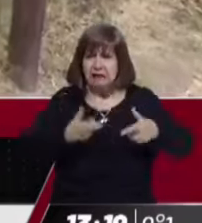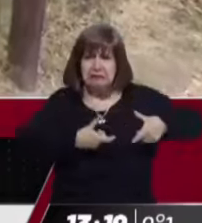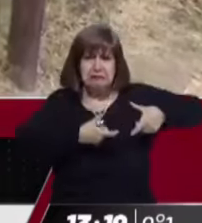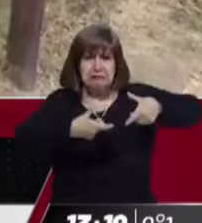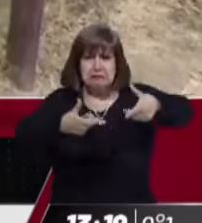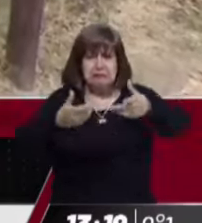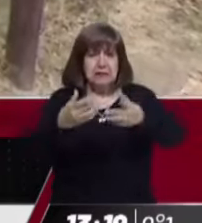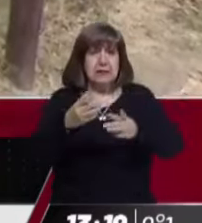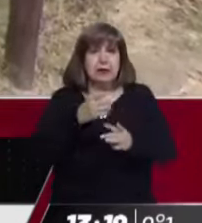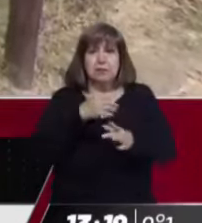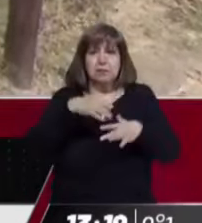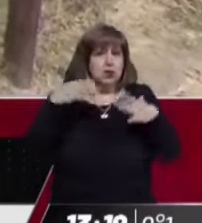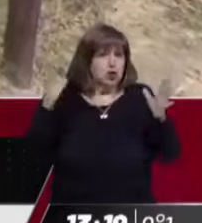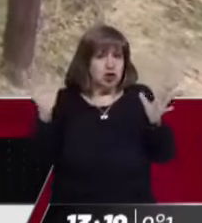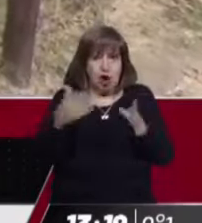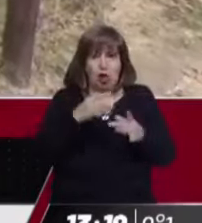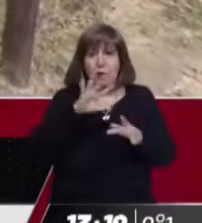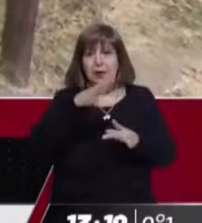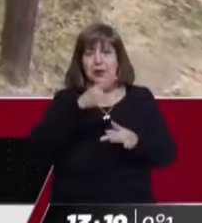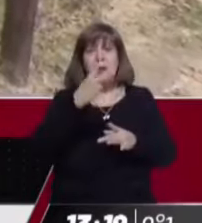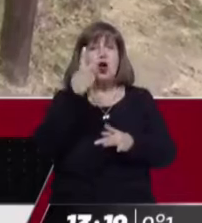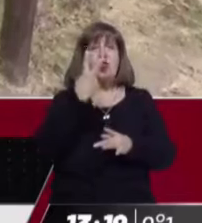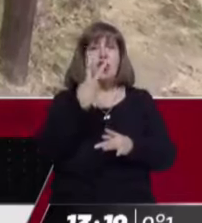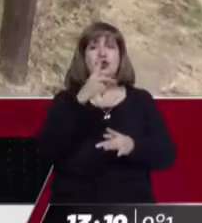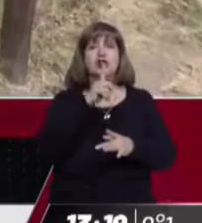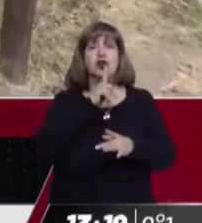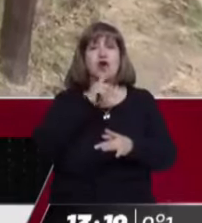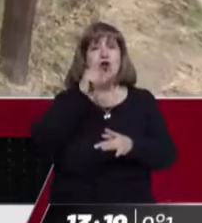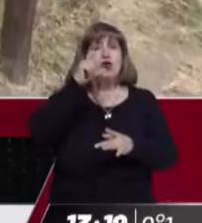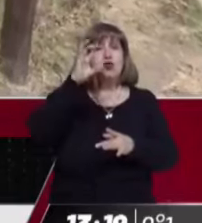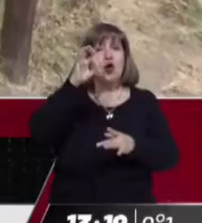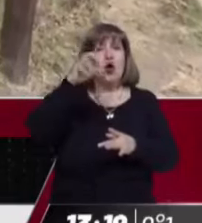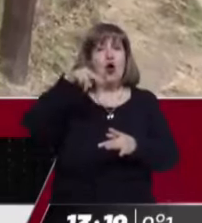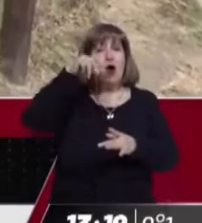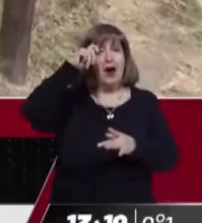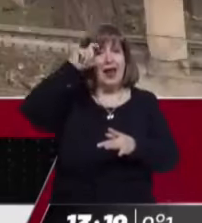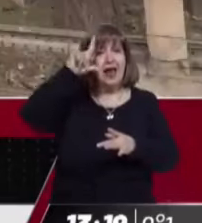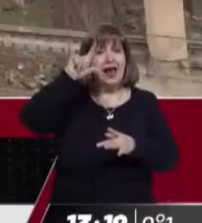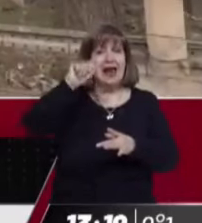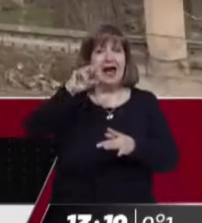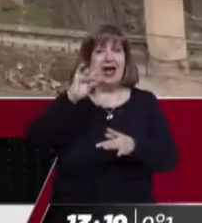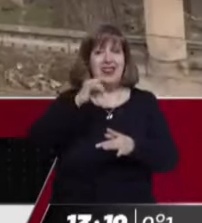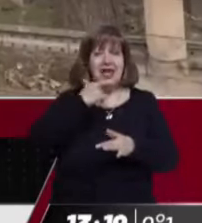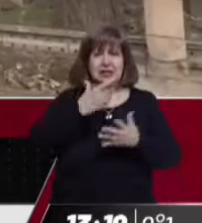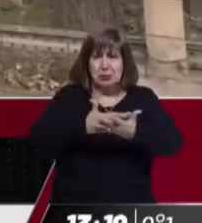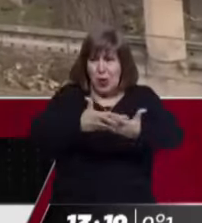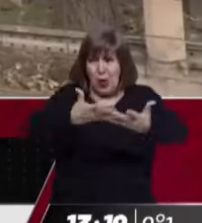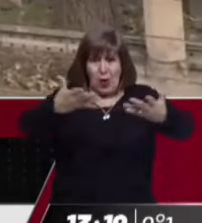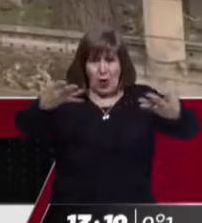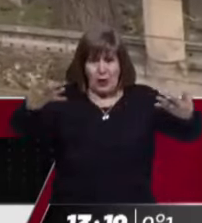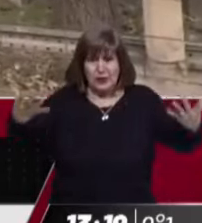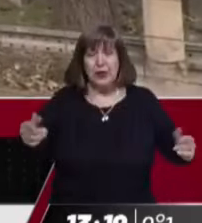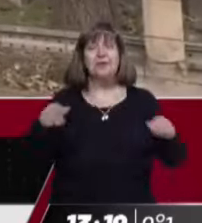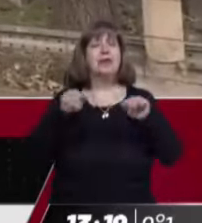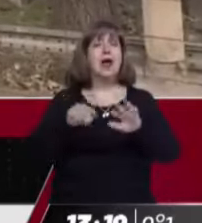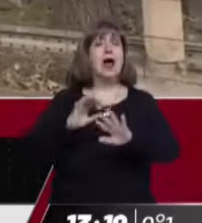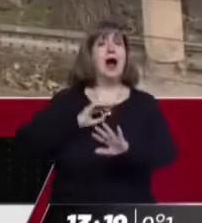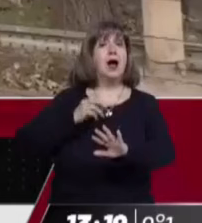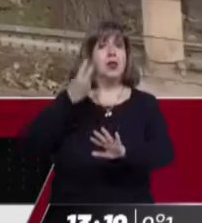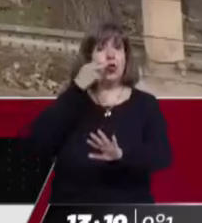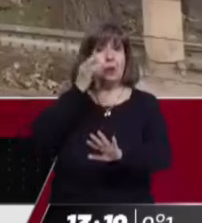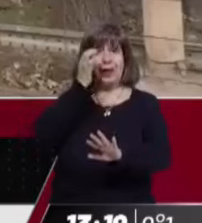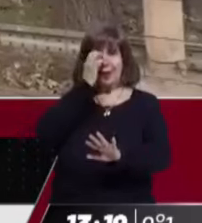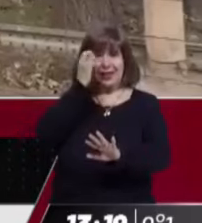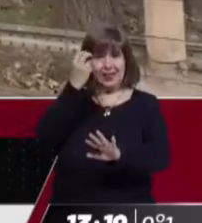2 toneladas lo secuestrado ayer pero lo curioso del caso es que en 2022 de este lugar